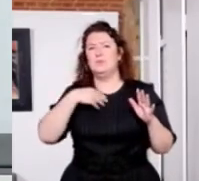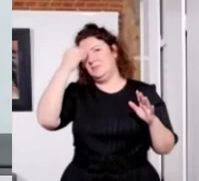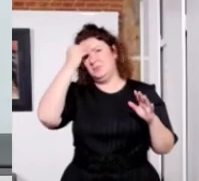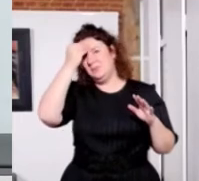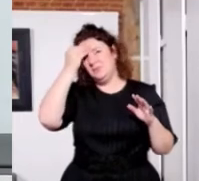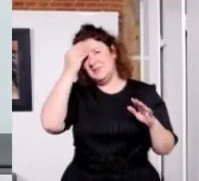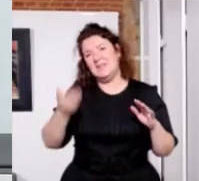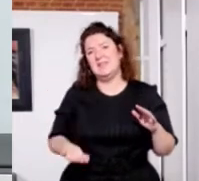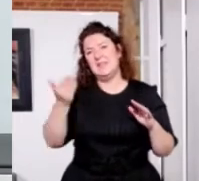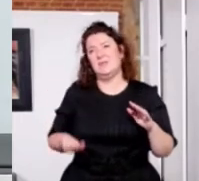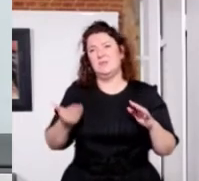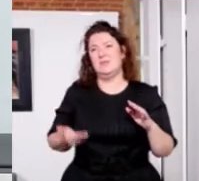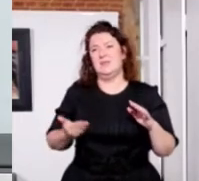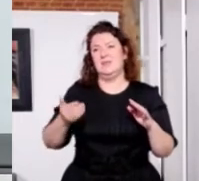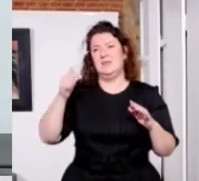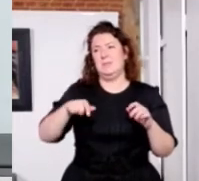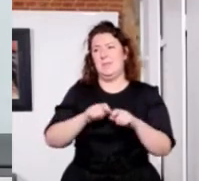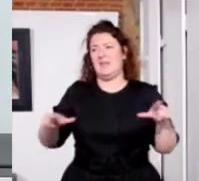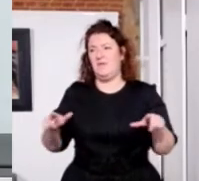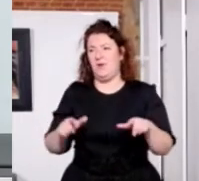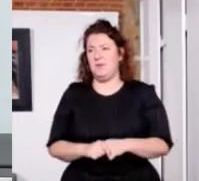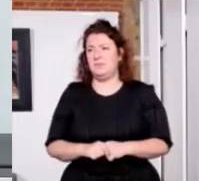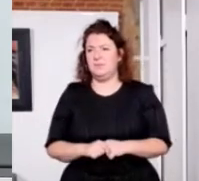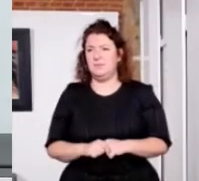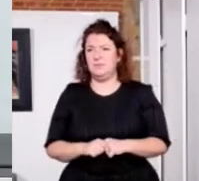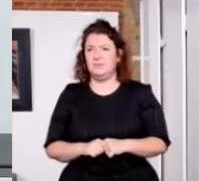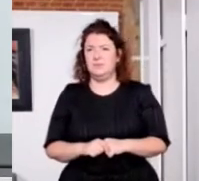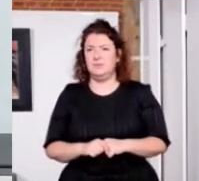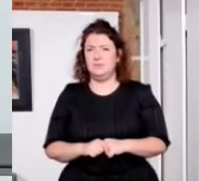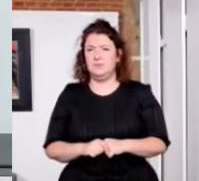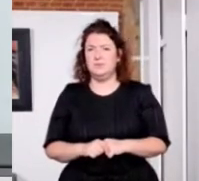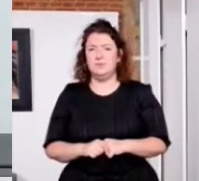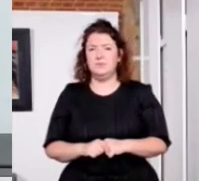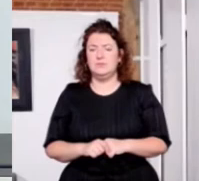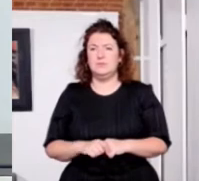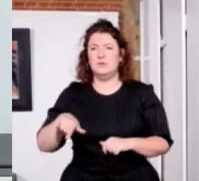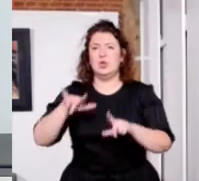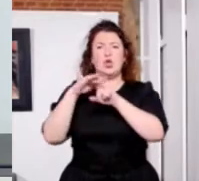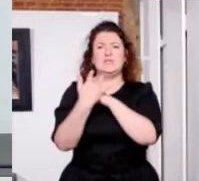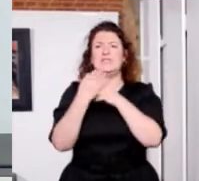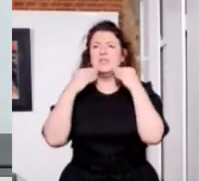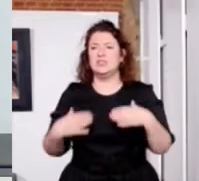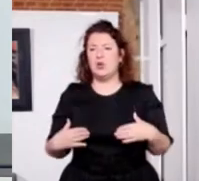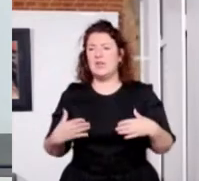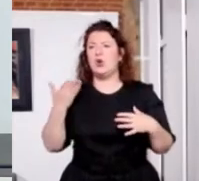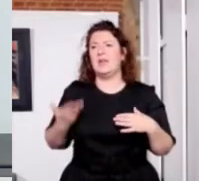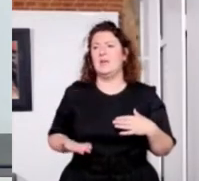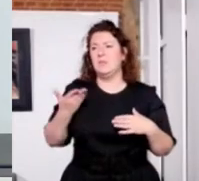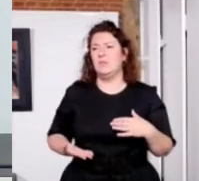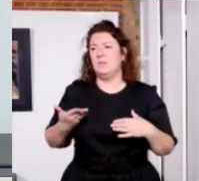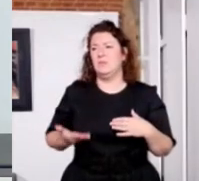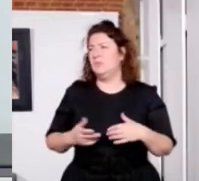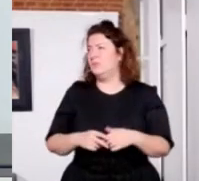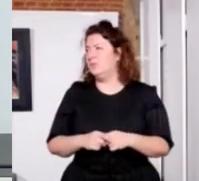es importante esta plataforma. Estamos en un contexto histórico importante en el